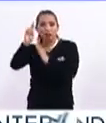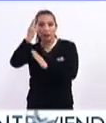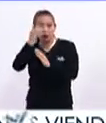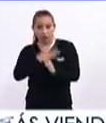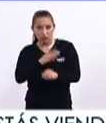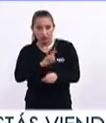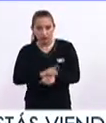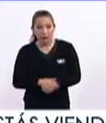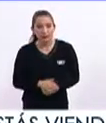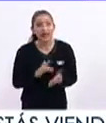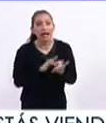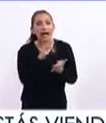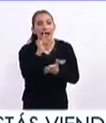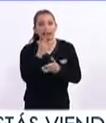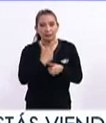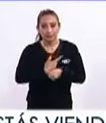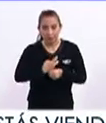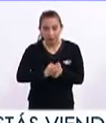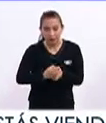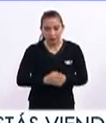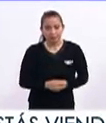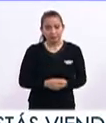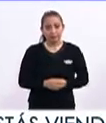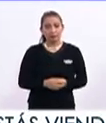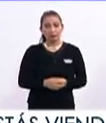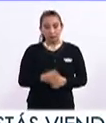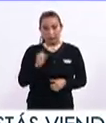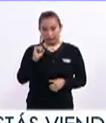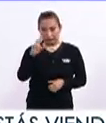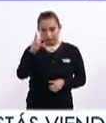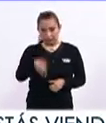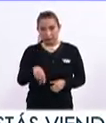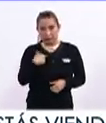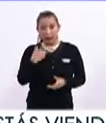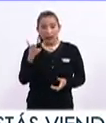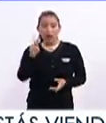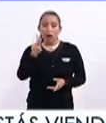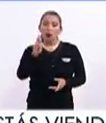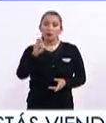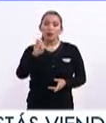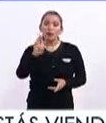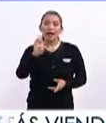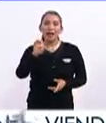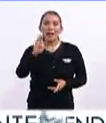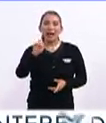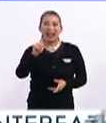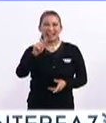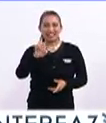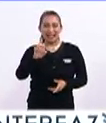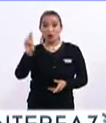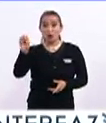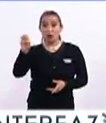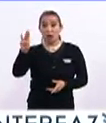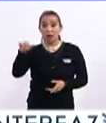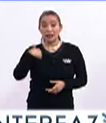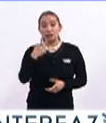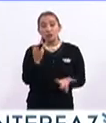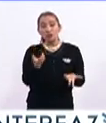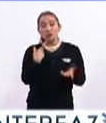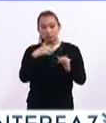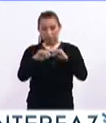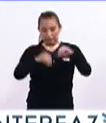Buenos días. Buenos días y gracias por la invitación. Efectivamente, el Pruébate UNAM es una aplicación web